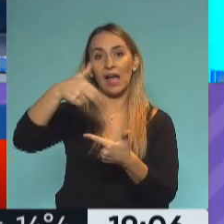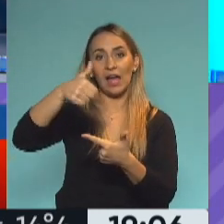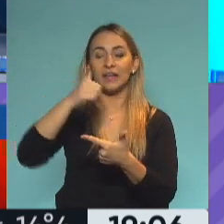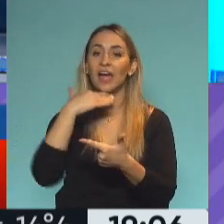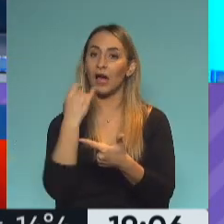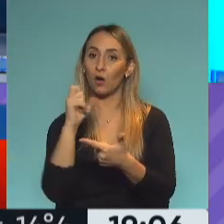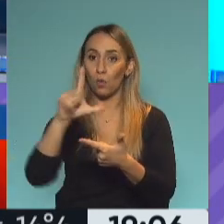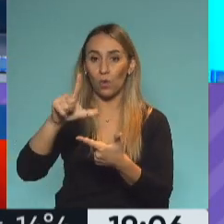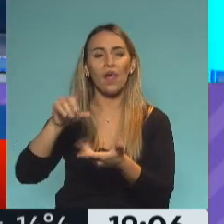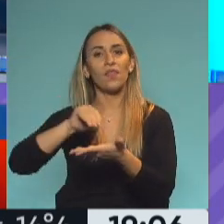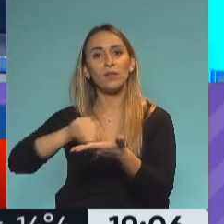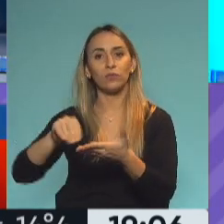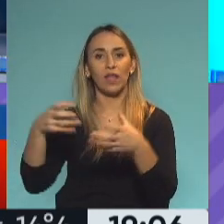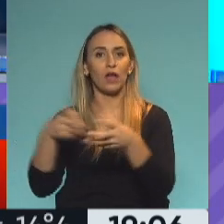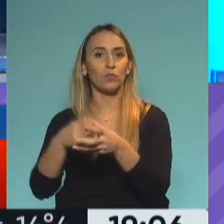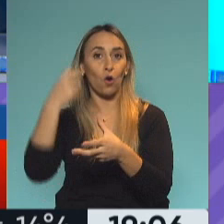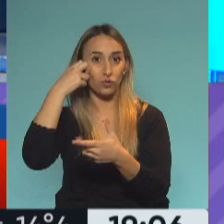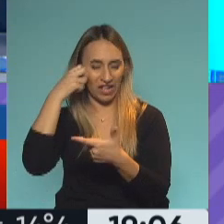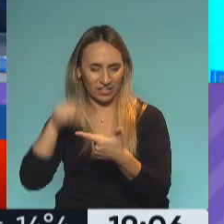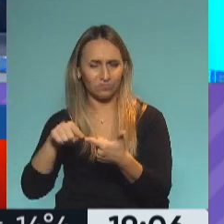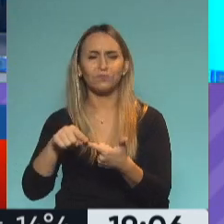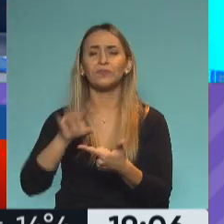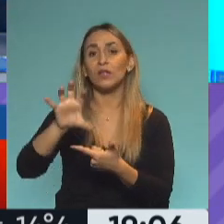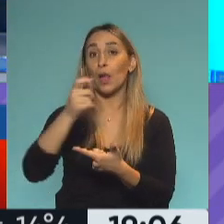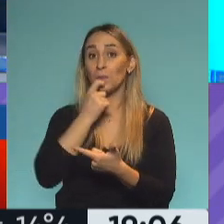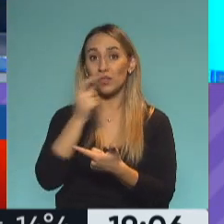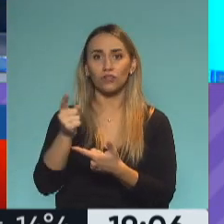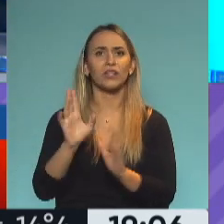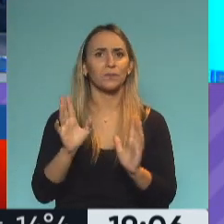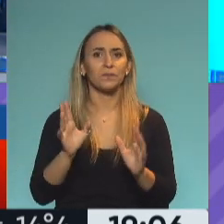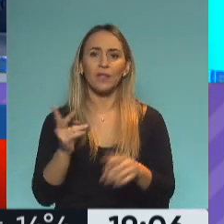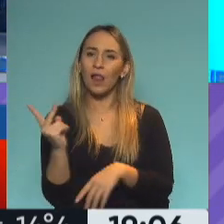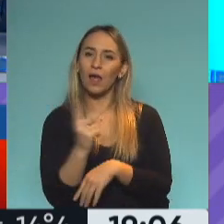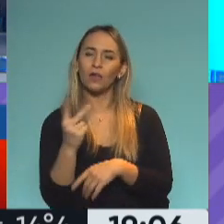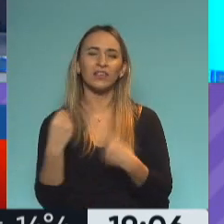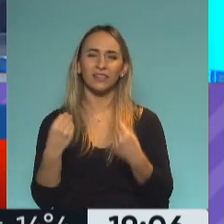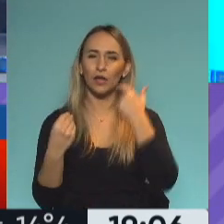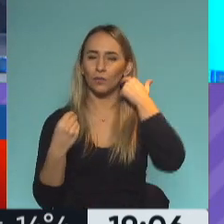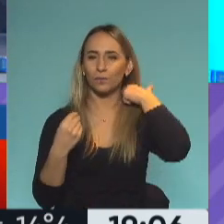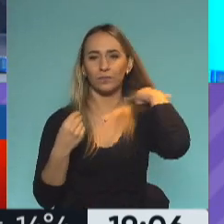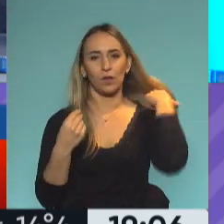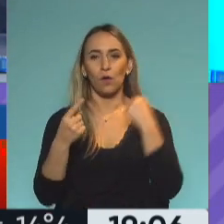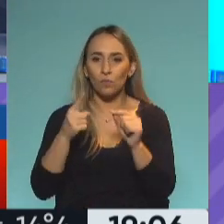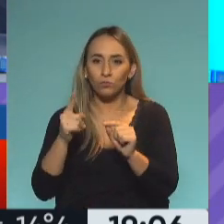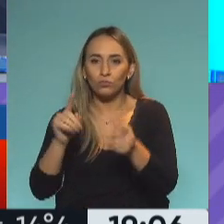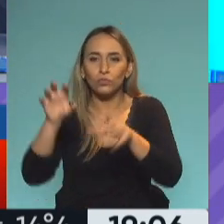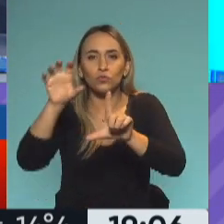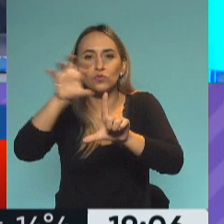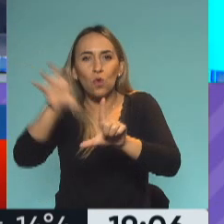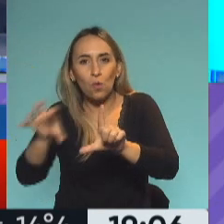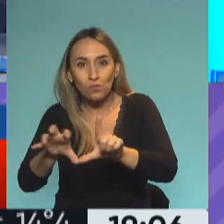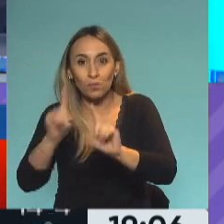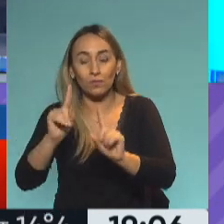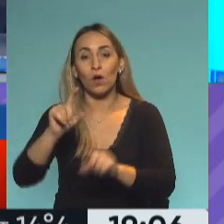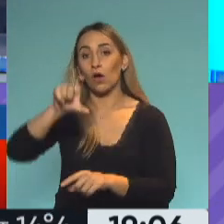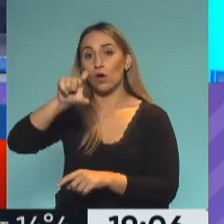de la UCR por la provincia de Mendoza, que lo que hicieron fue viralizar un recorte de un Zoom que estaba teniendo Santiago